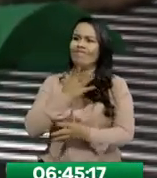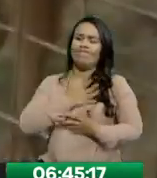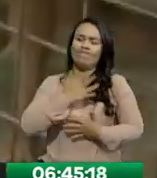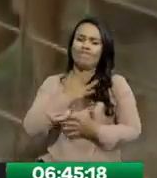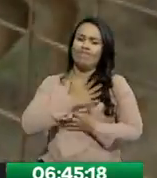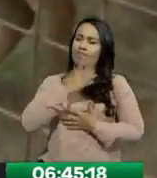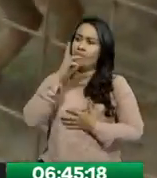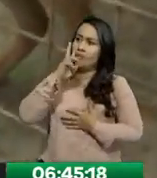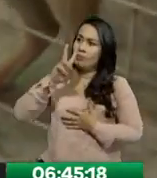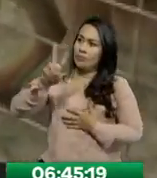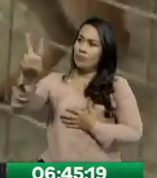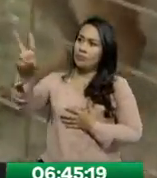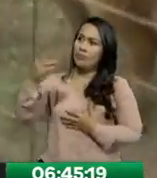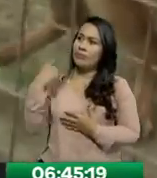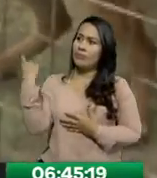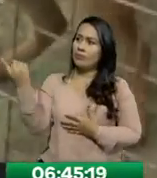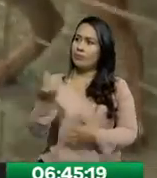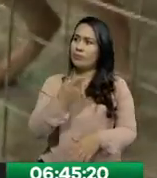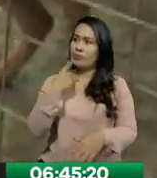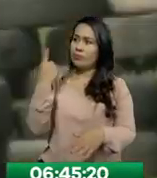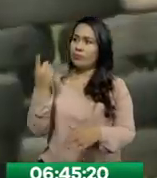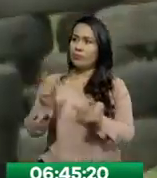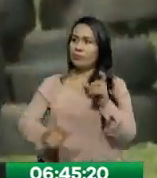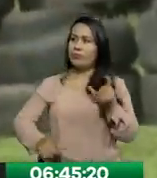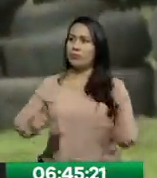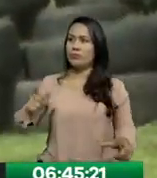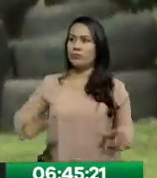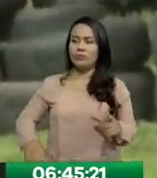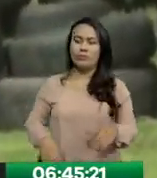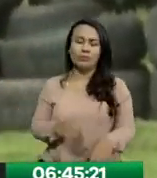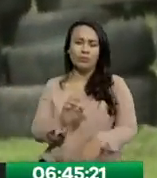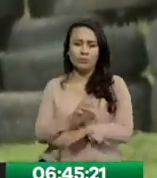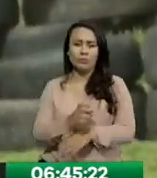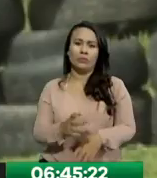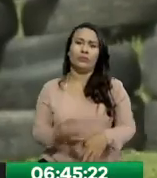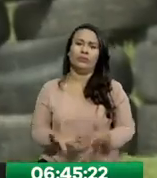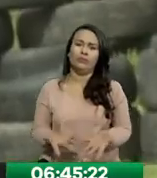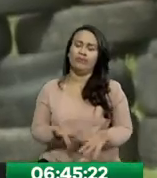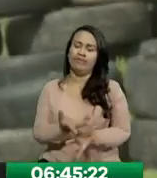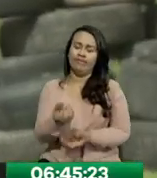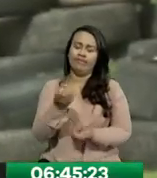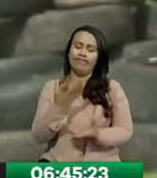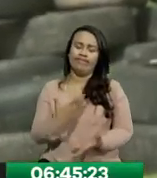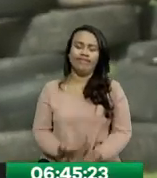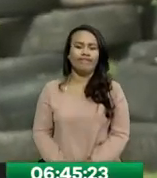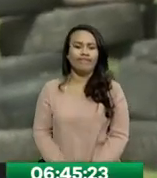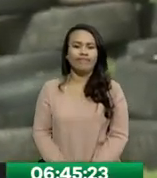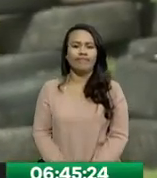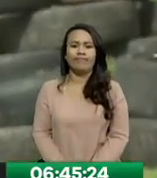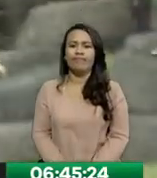conmoción e indignación en la ciudadanía. Informó Priscila Cadena.